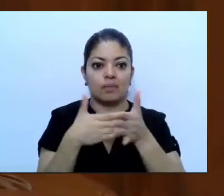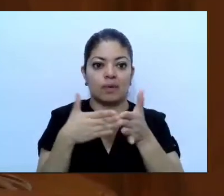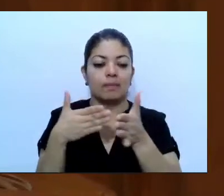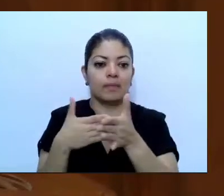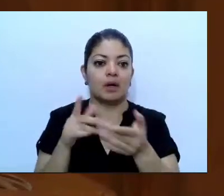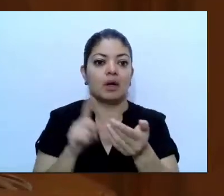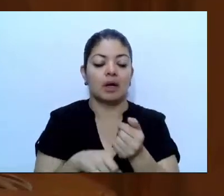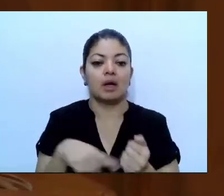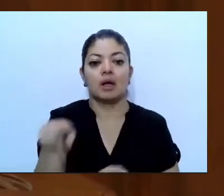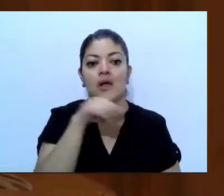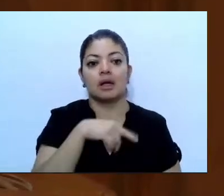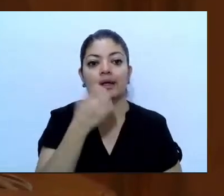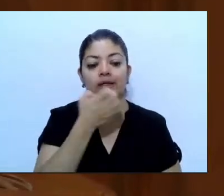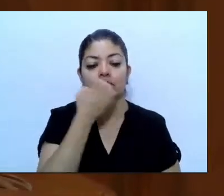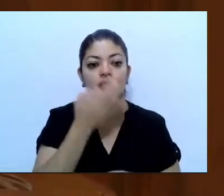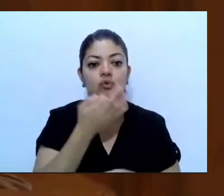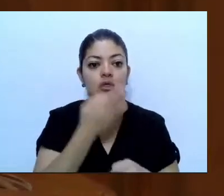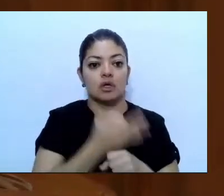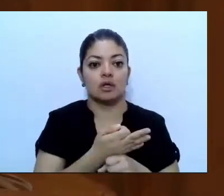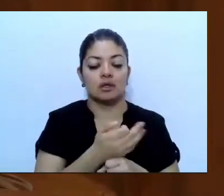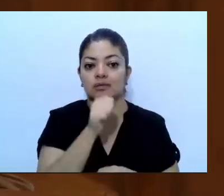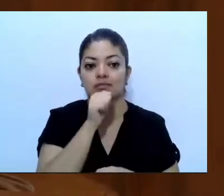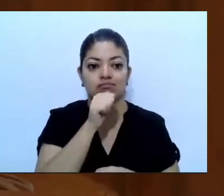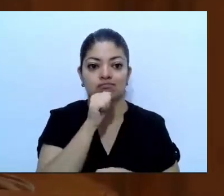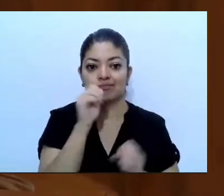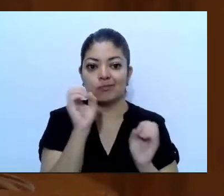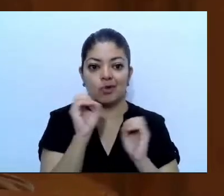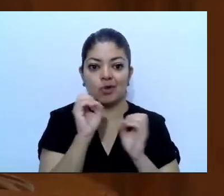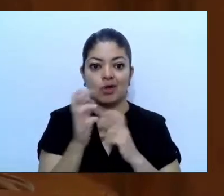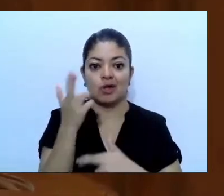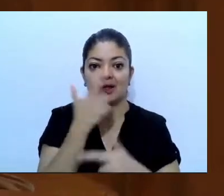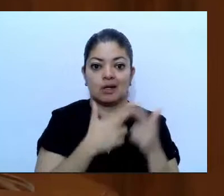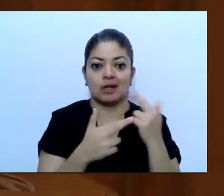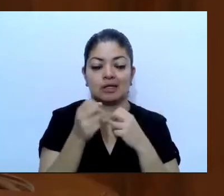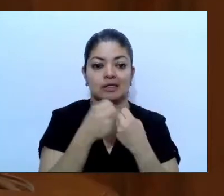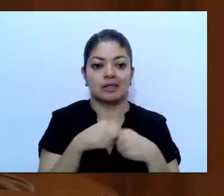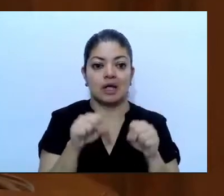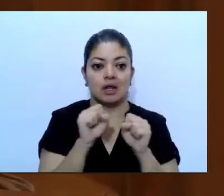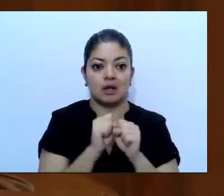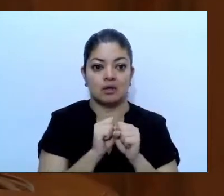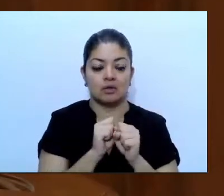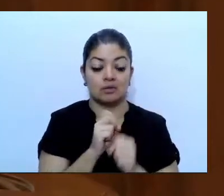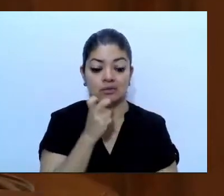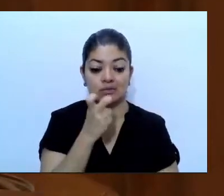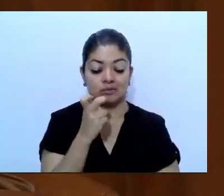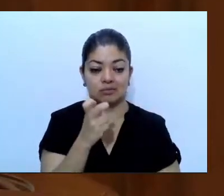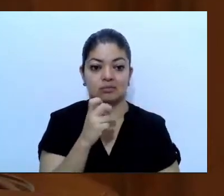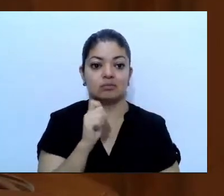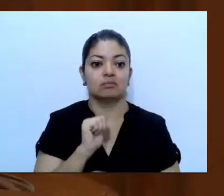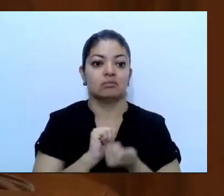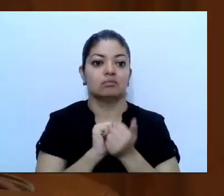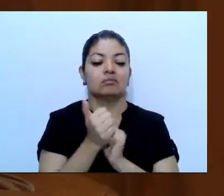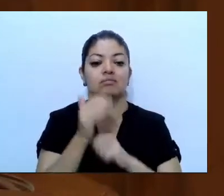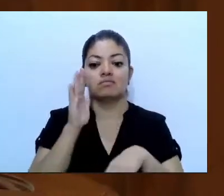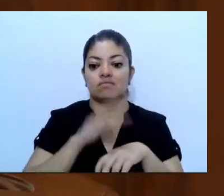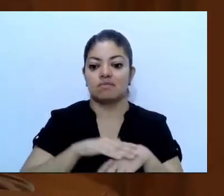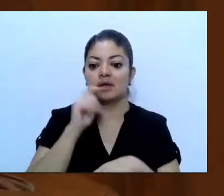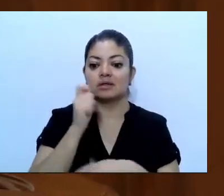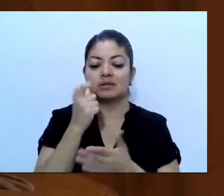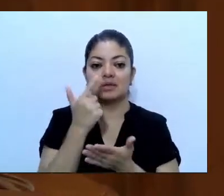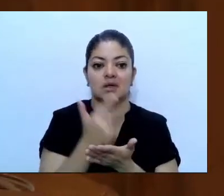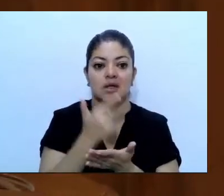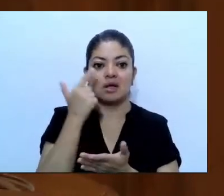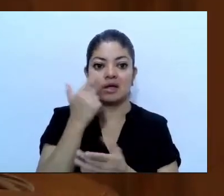de los estudiantes no hayan regresado todavía a las aulas, situación que vuelve más grave el delito